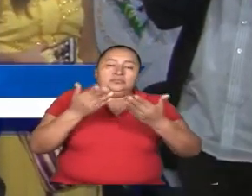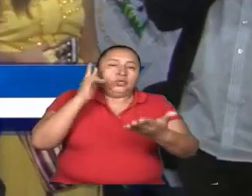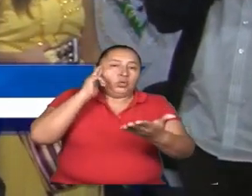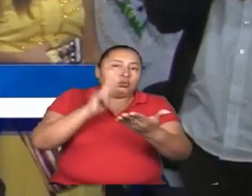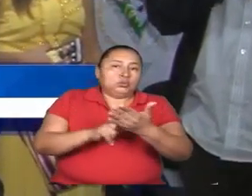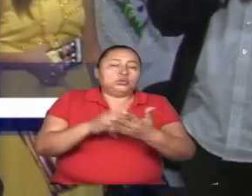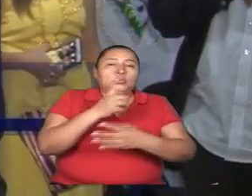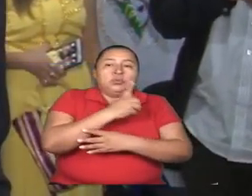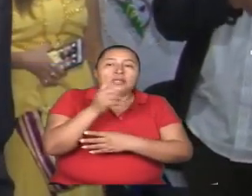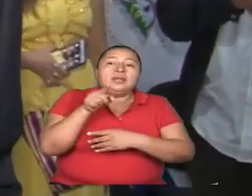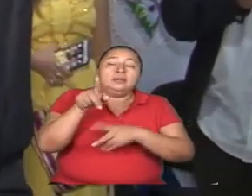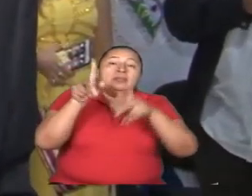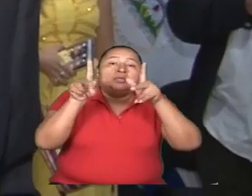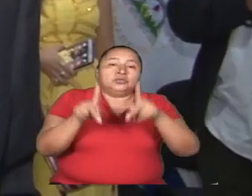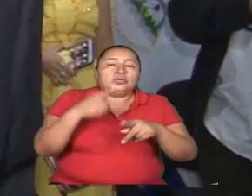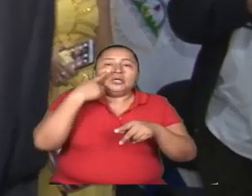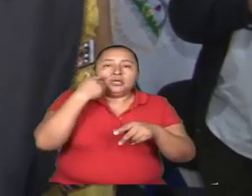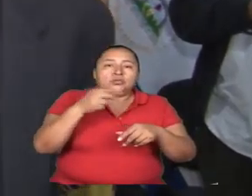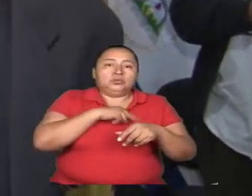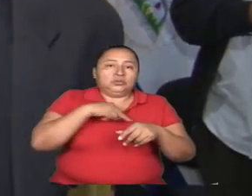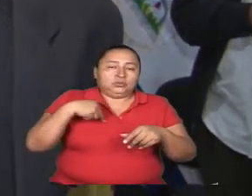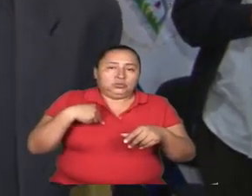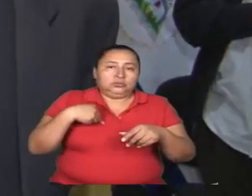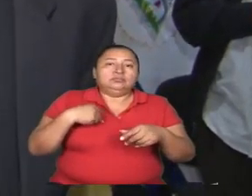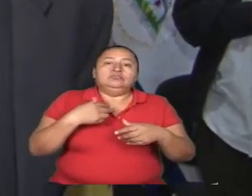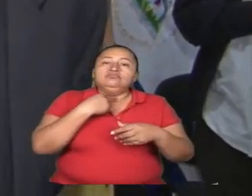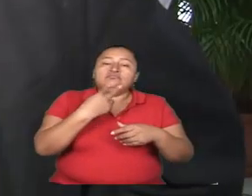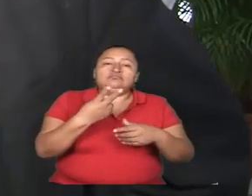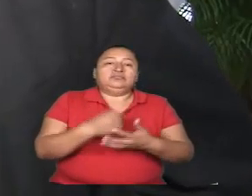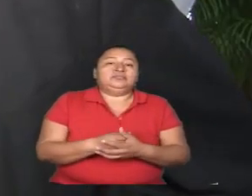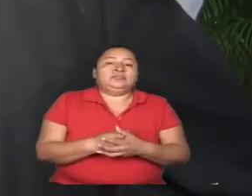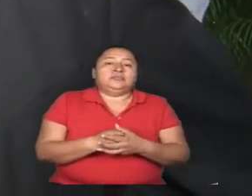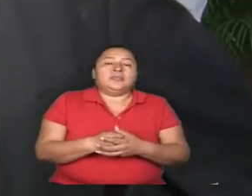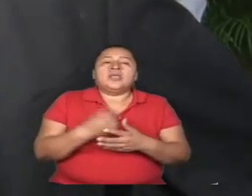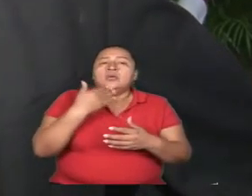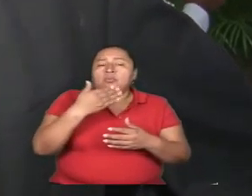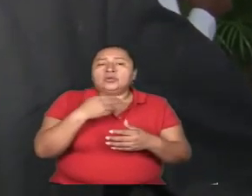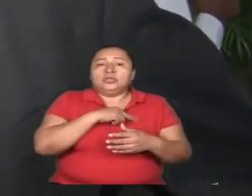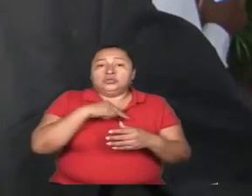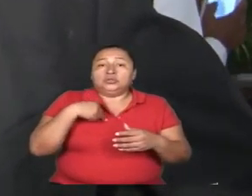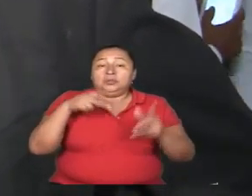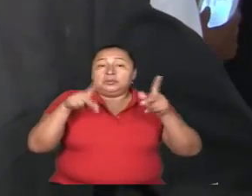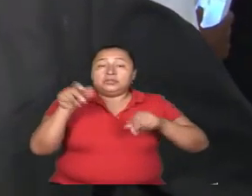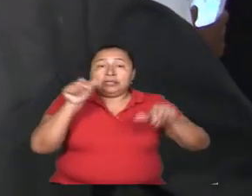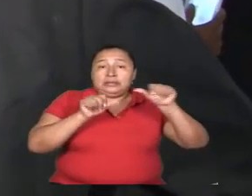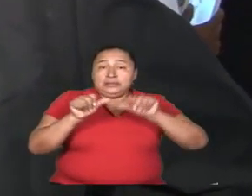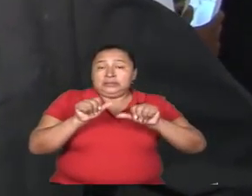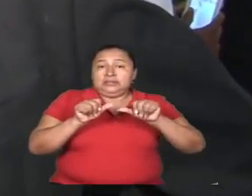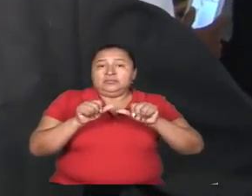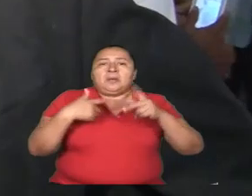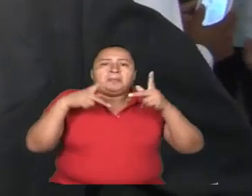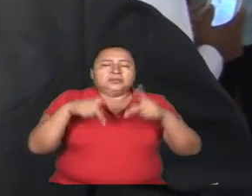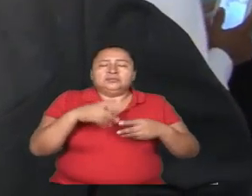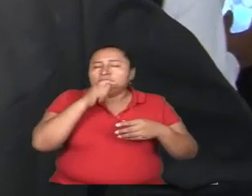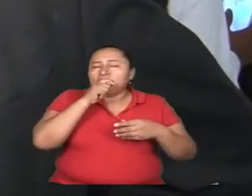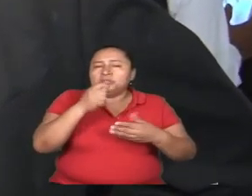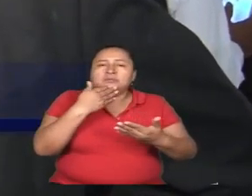día la persona que reconoce a nosotros. ¡Ah! Bueno, lo que pasa es que nosotros los artistas somos gente